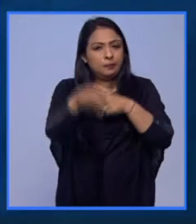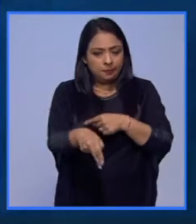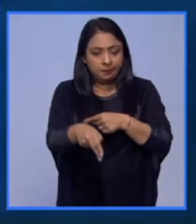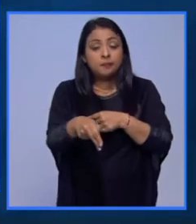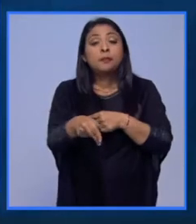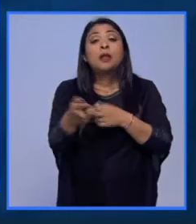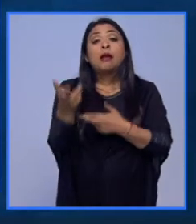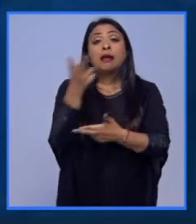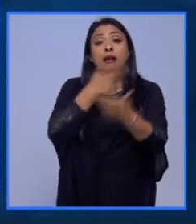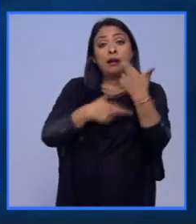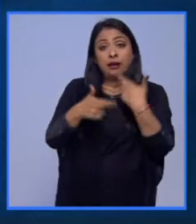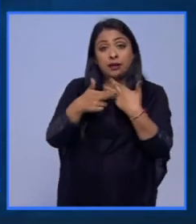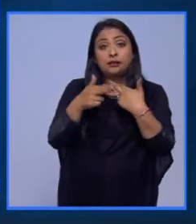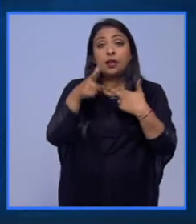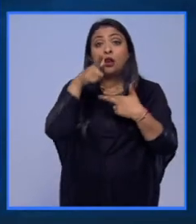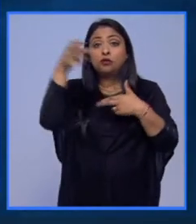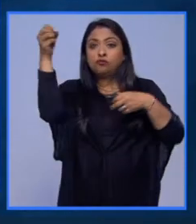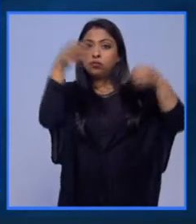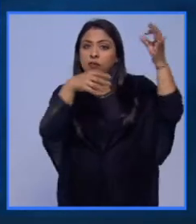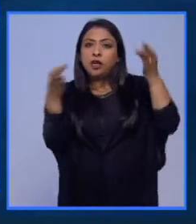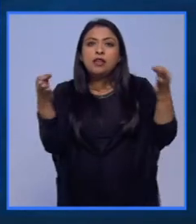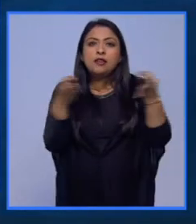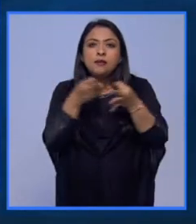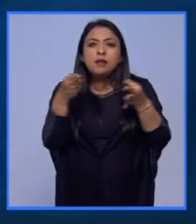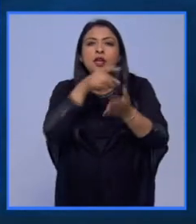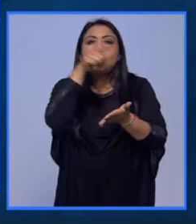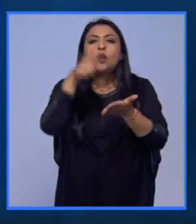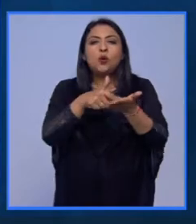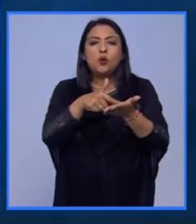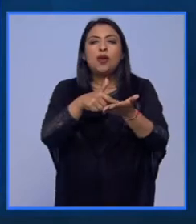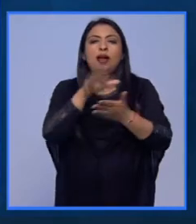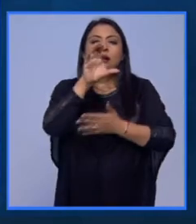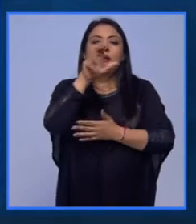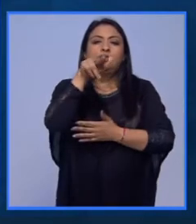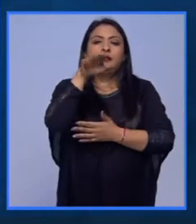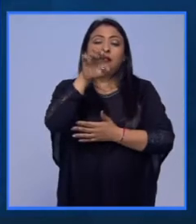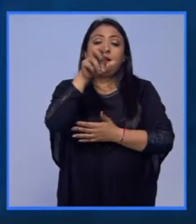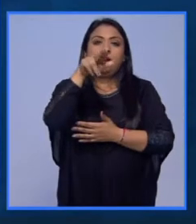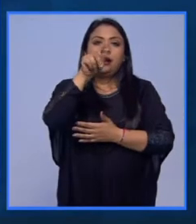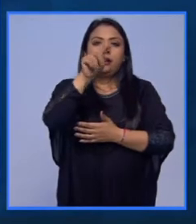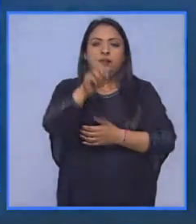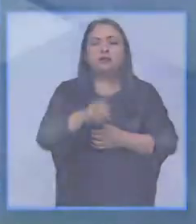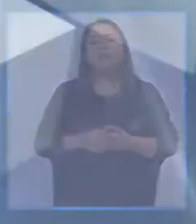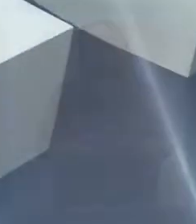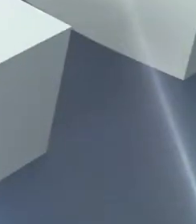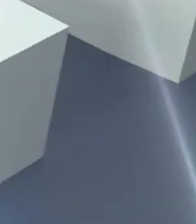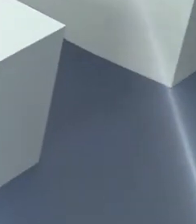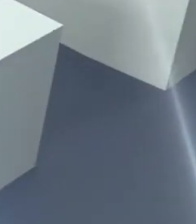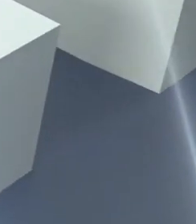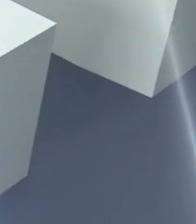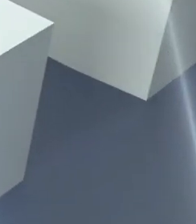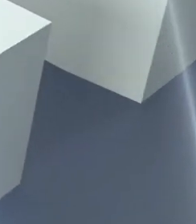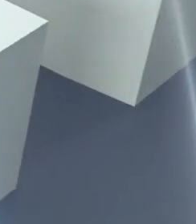pausa. Al regresar, las luces de invierno iluminan el Centro Nacional de las Artes.